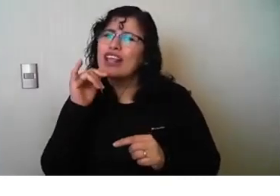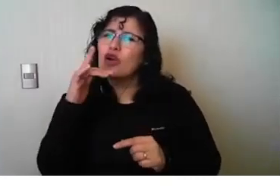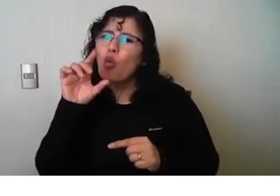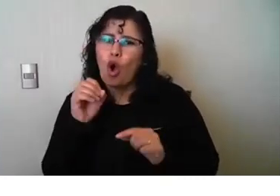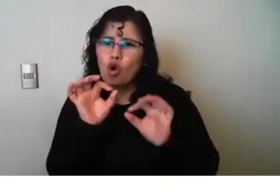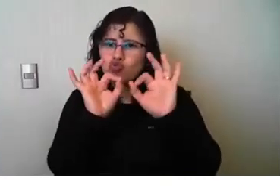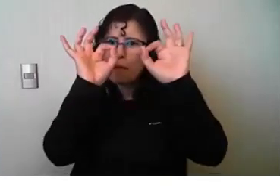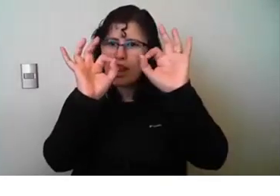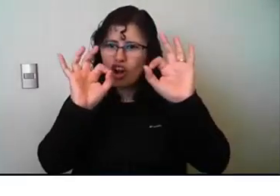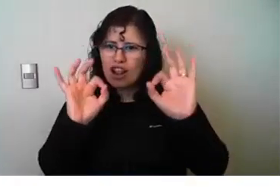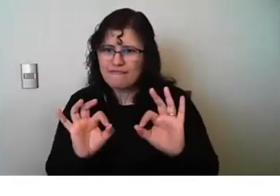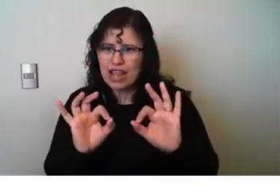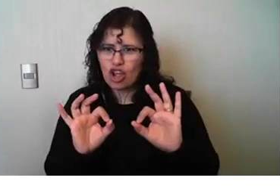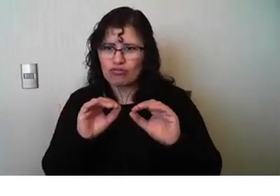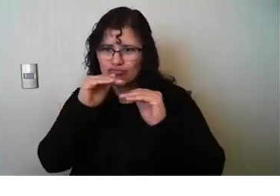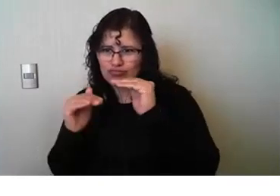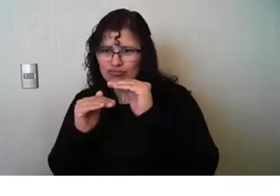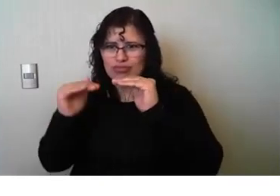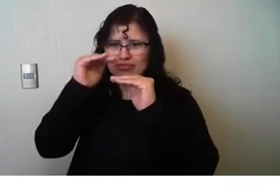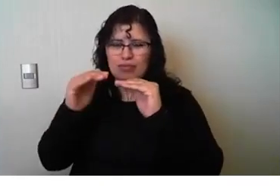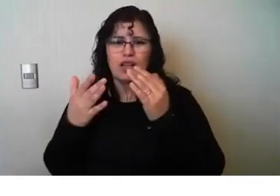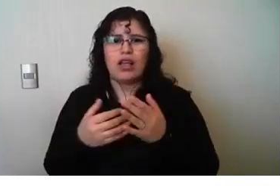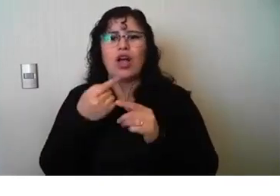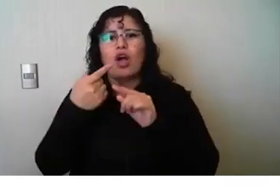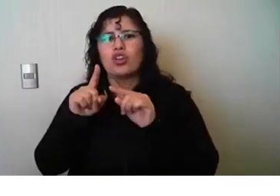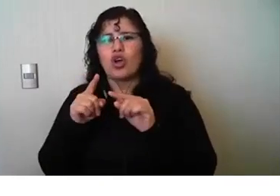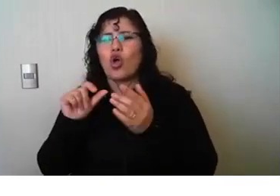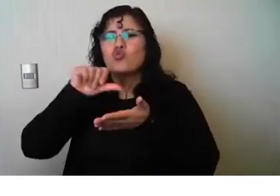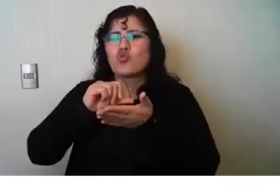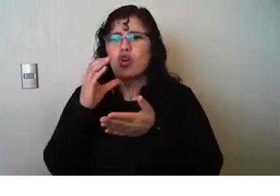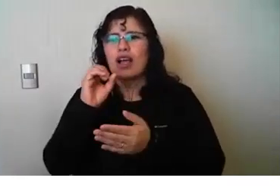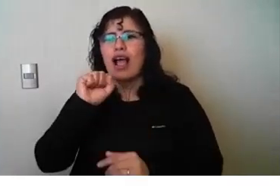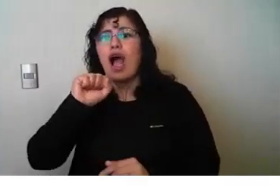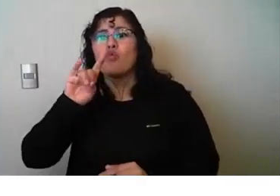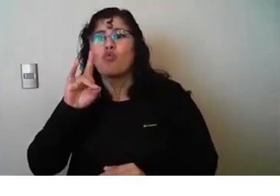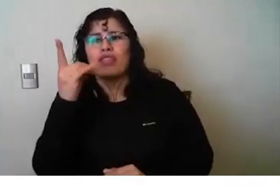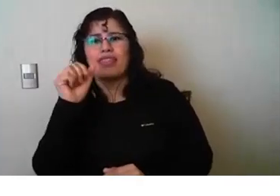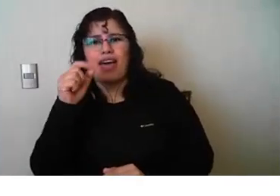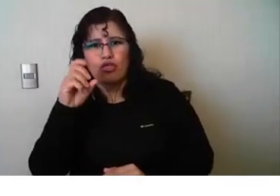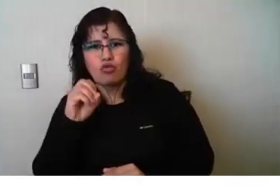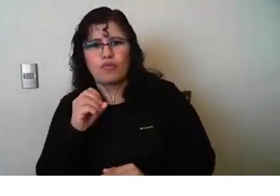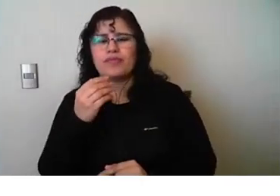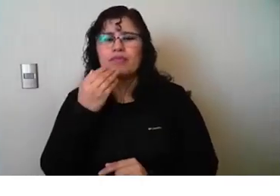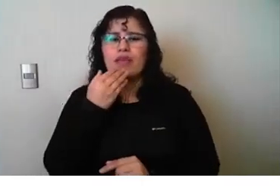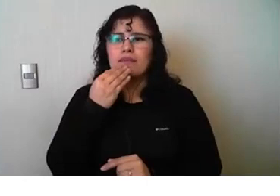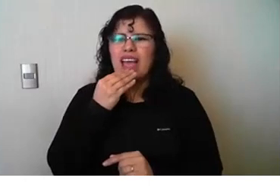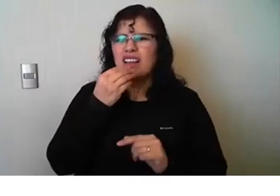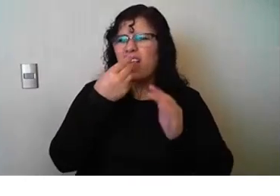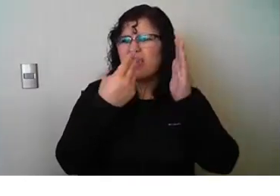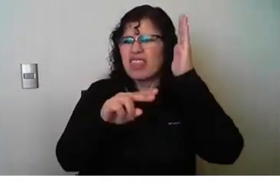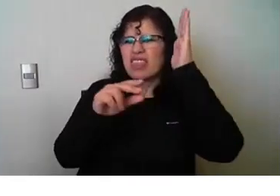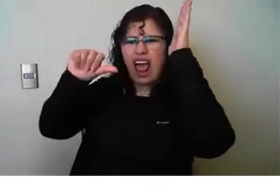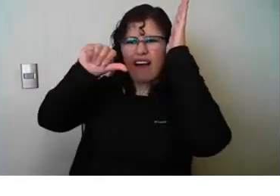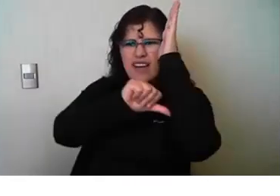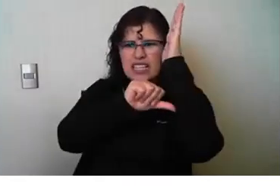inferiores, el núcleo caudado, parte de los núcleos base, por tanto ahí debería estar nuestro tálamo.